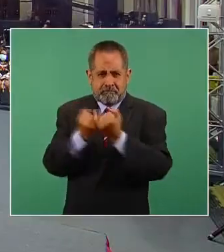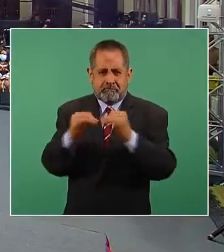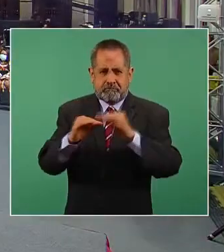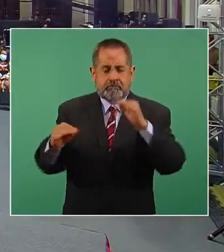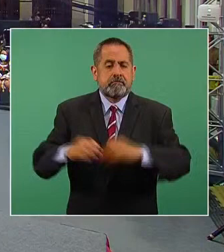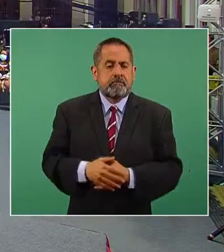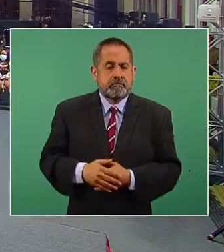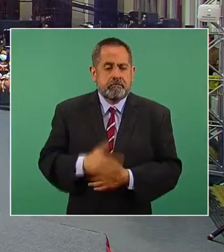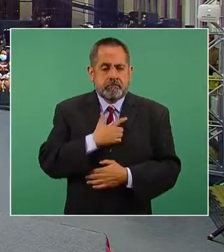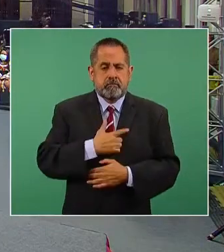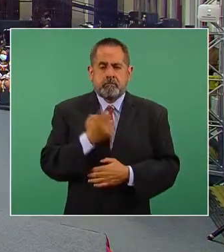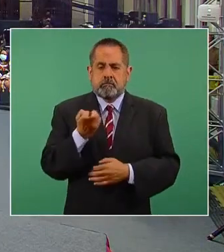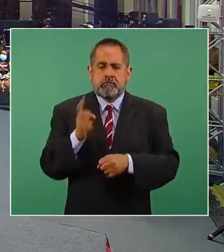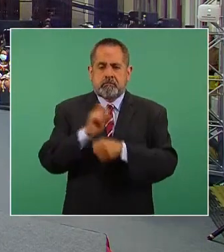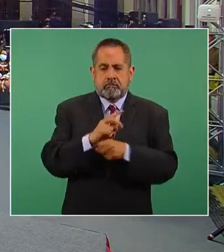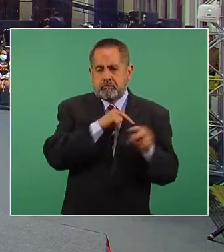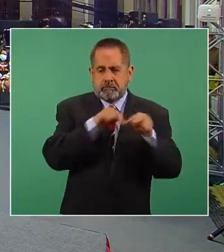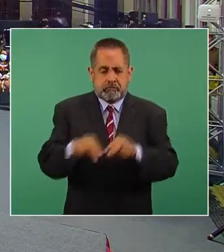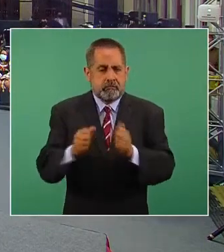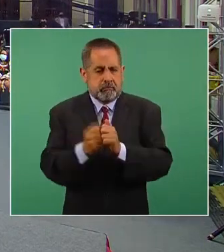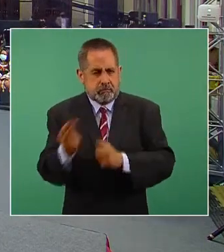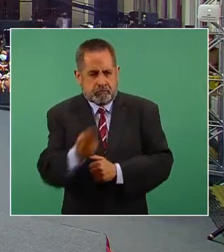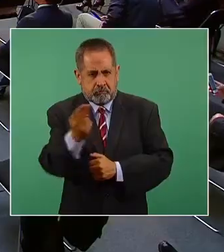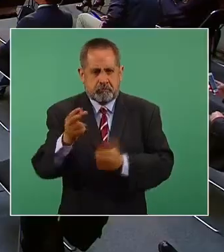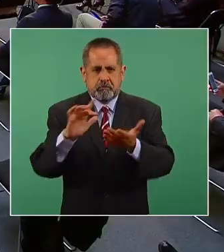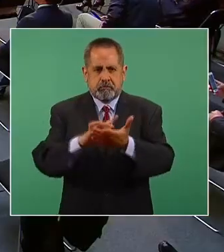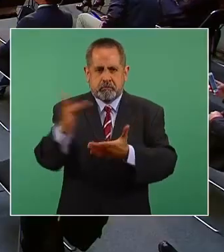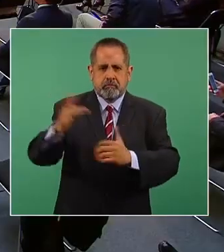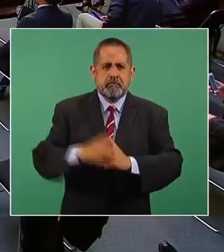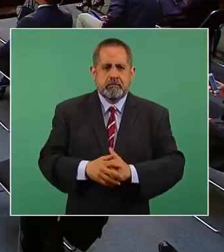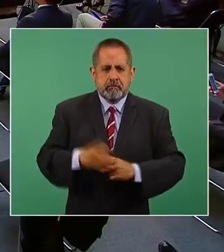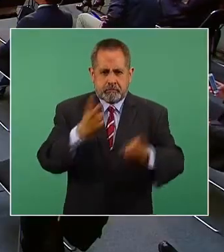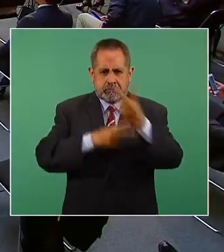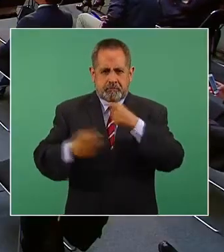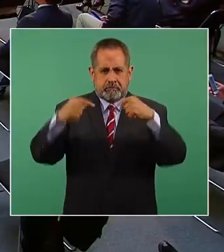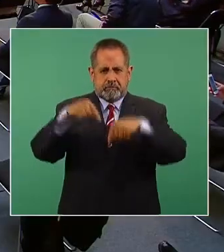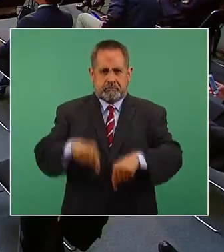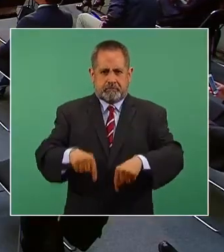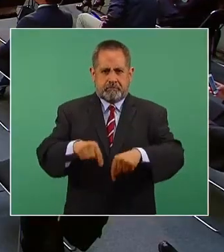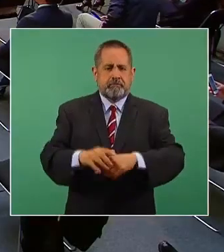estar aquí este día con ustedes. Muchas gracias por venir.